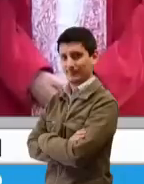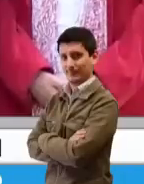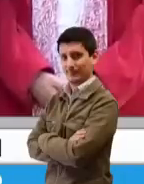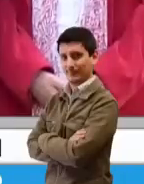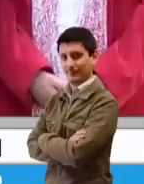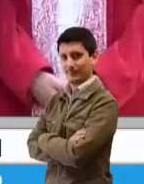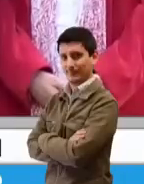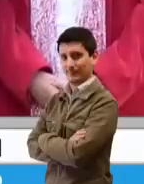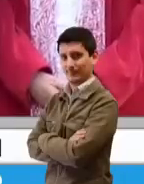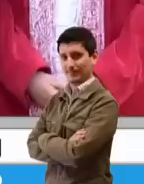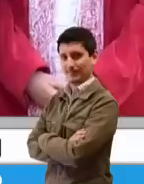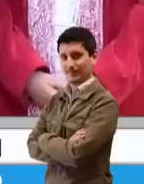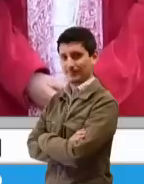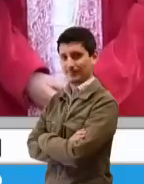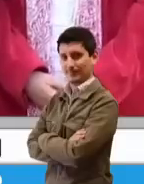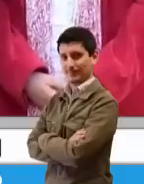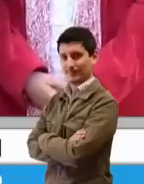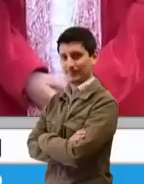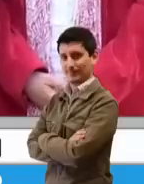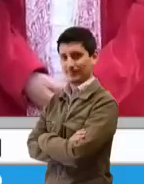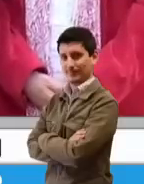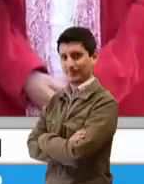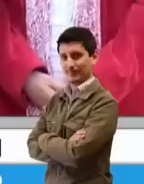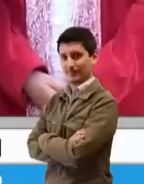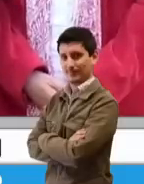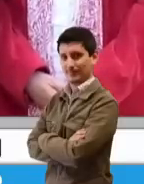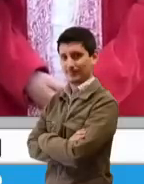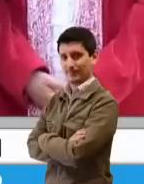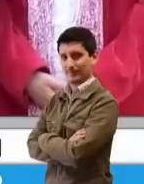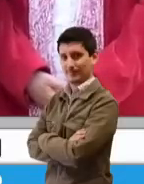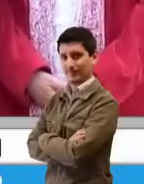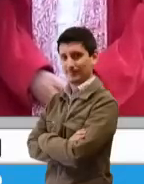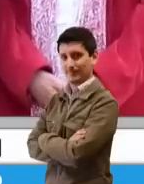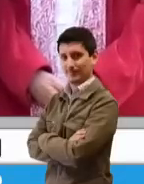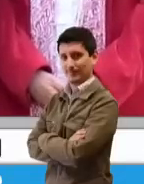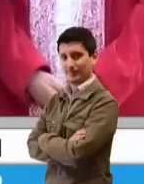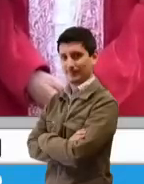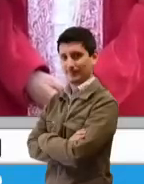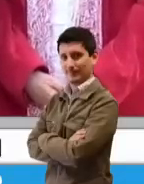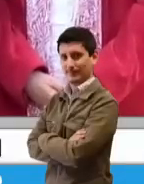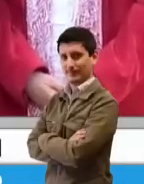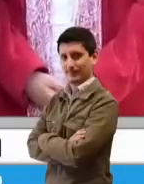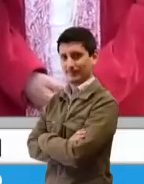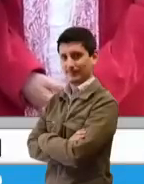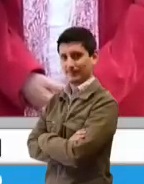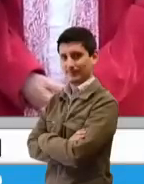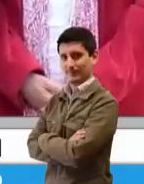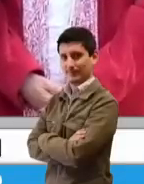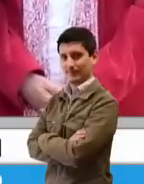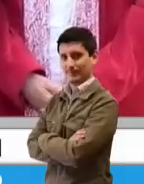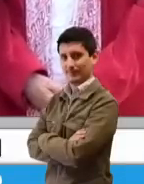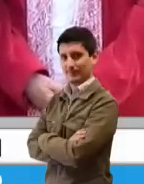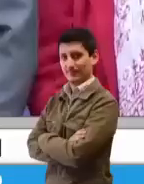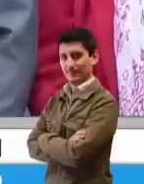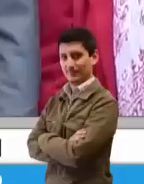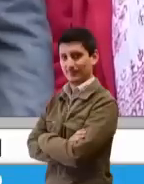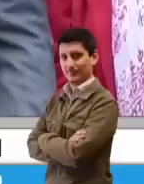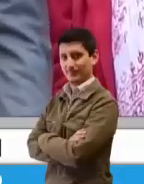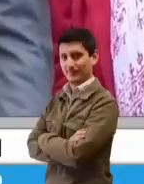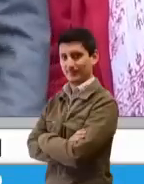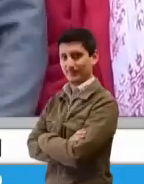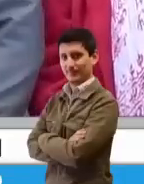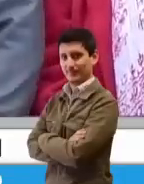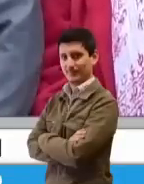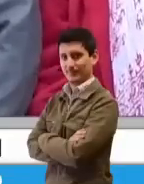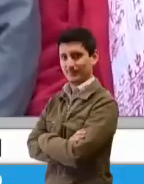cuatro veces que haya, esa bancada donde hay muchos independientes, ex algo, ex PDG, etcétera. Ex DC también. Ex DC también.